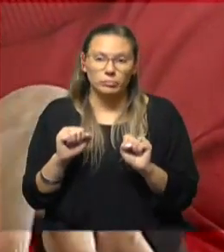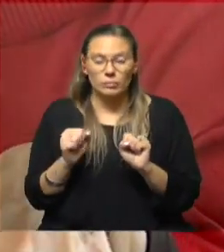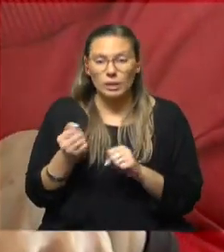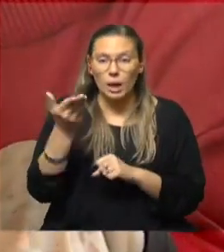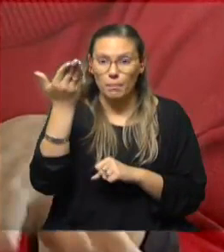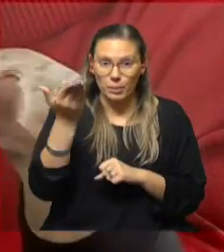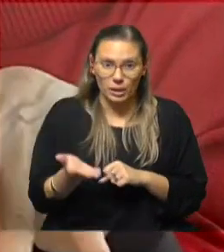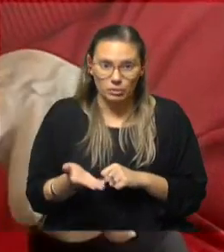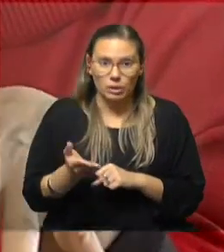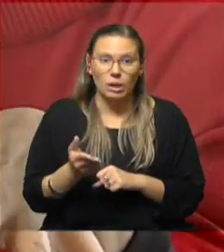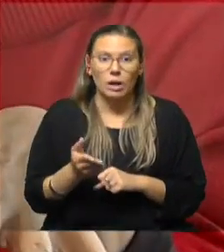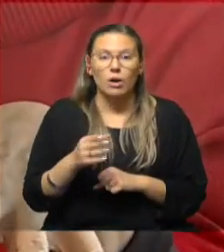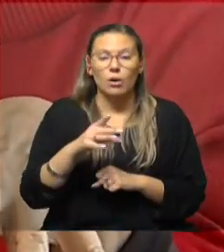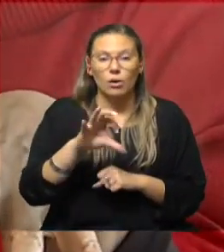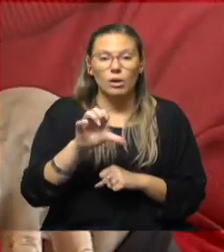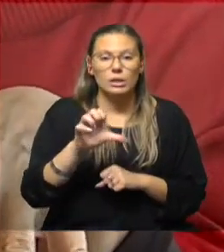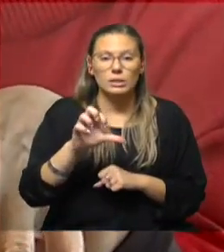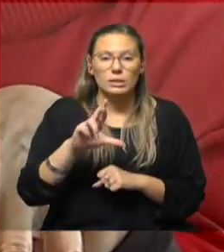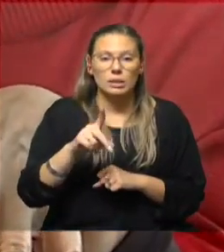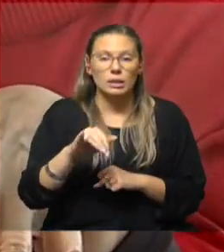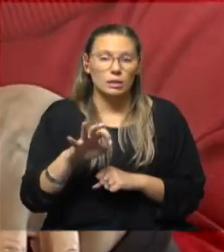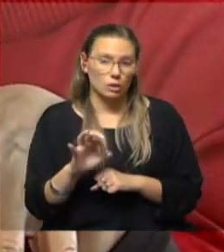que hace Sergio Surraco, que está maravilloso,